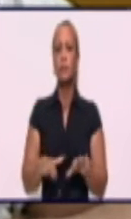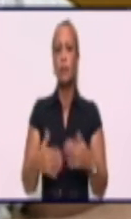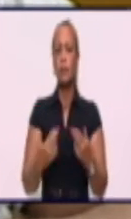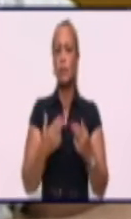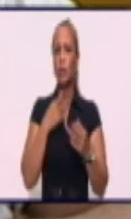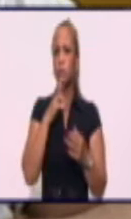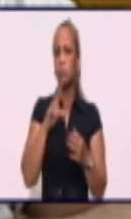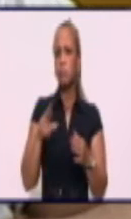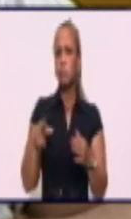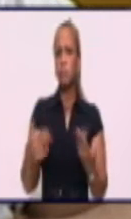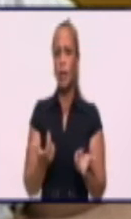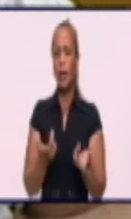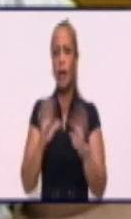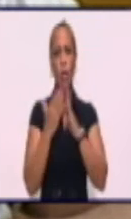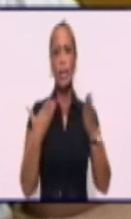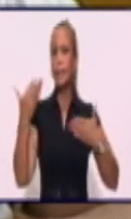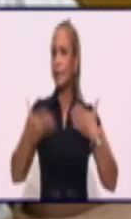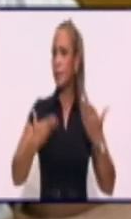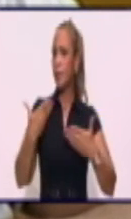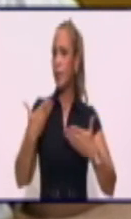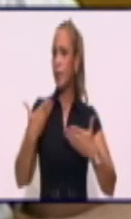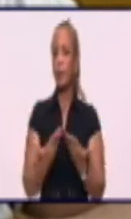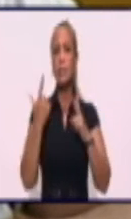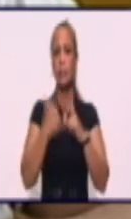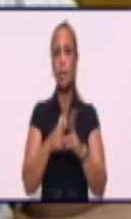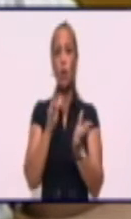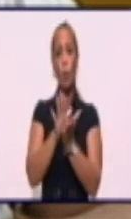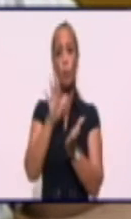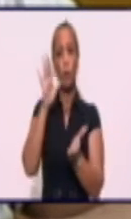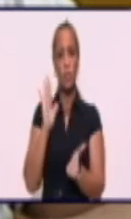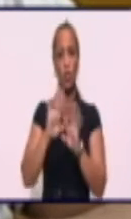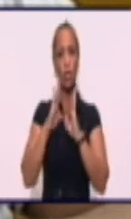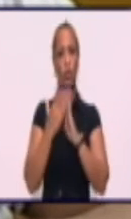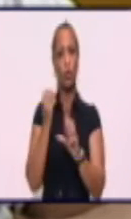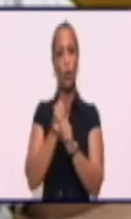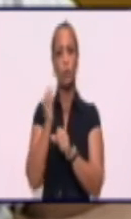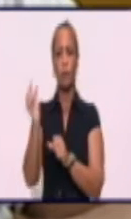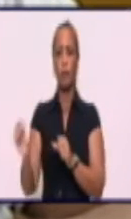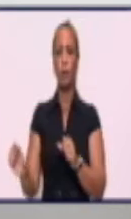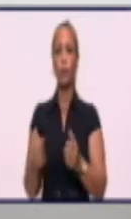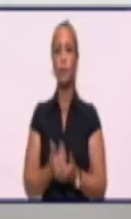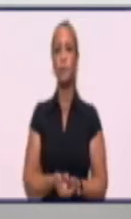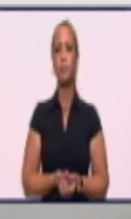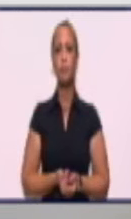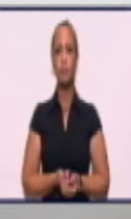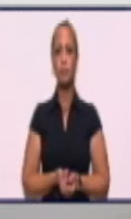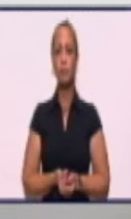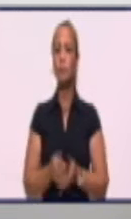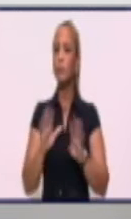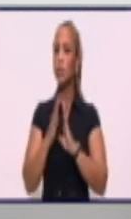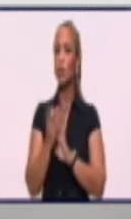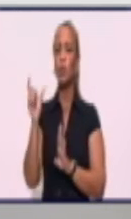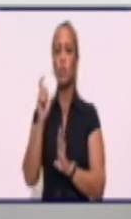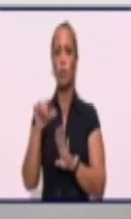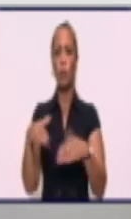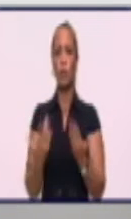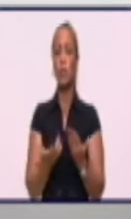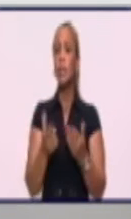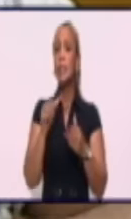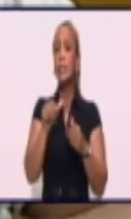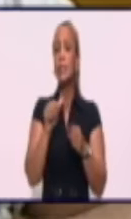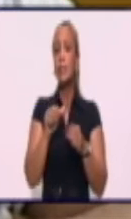referencia a todas las actividades, y está el compromiso de todos los trabajadores, de todos los sindicatos y de la Central de Trabajadores de